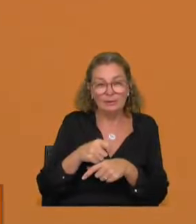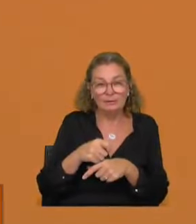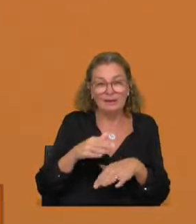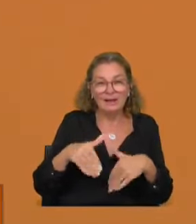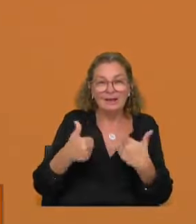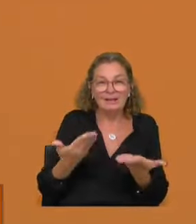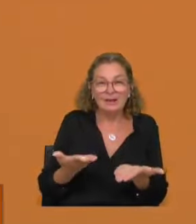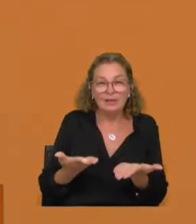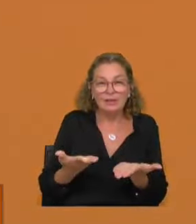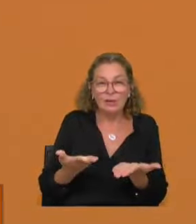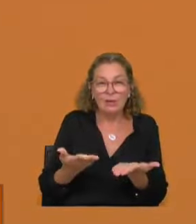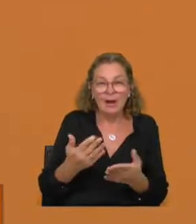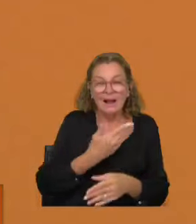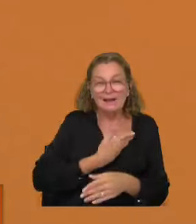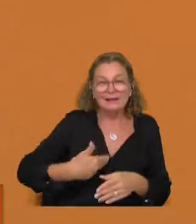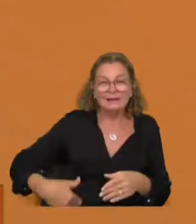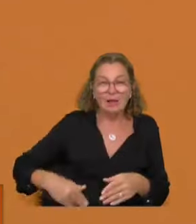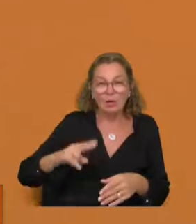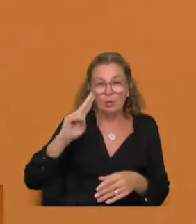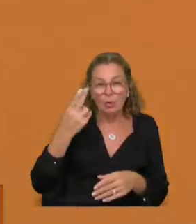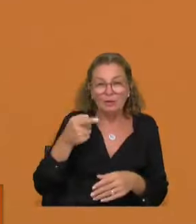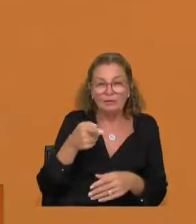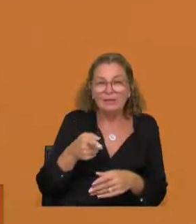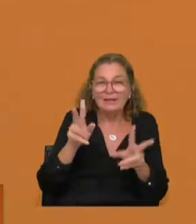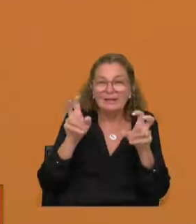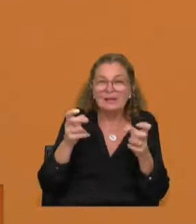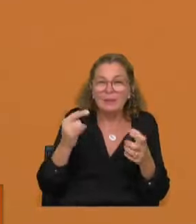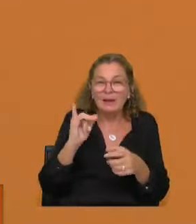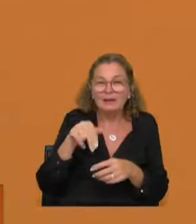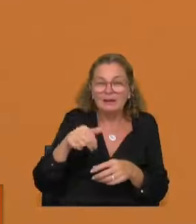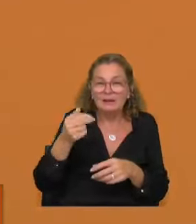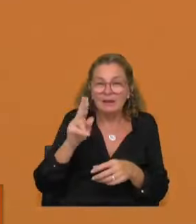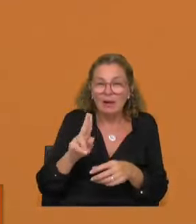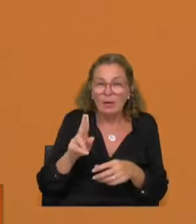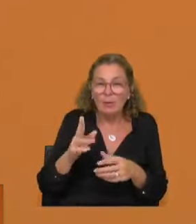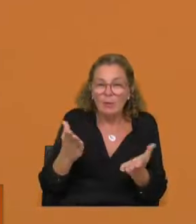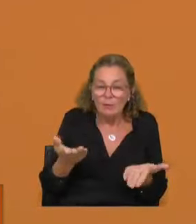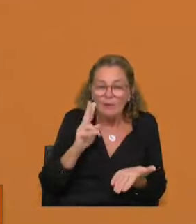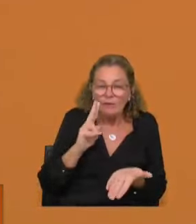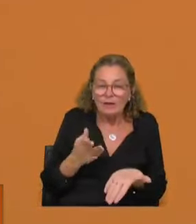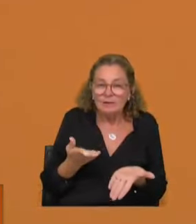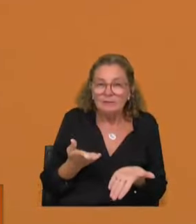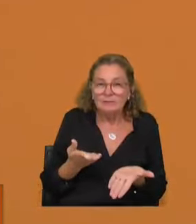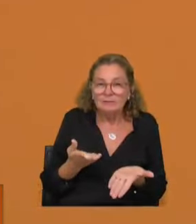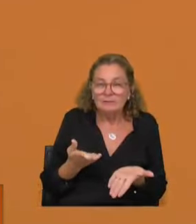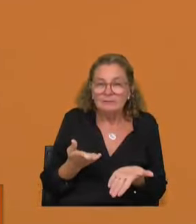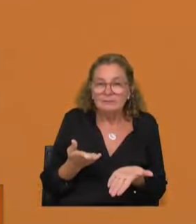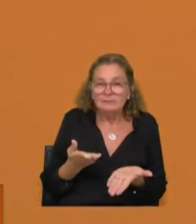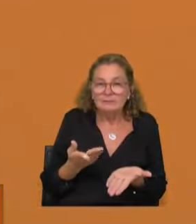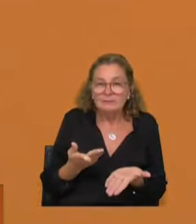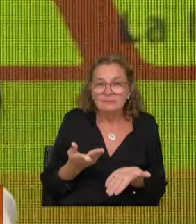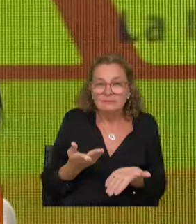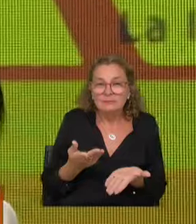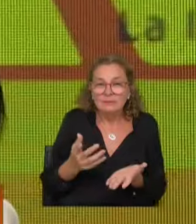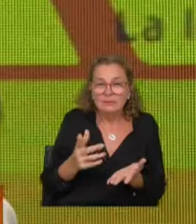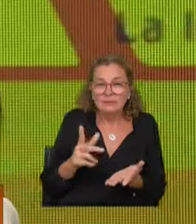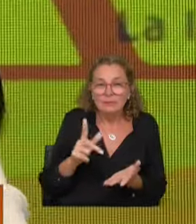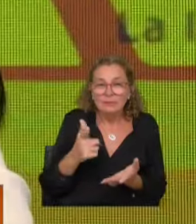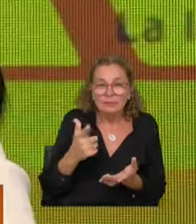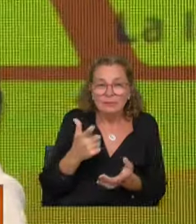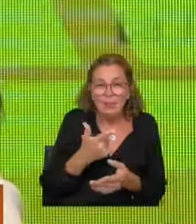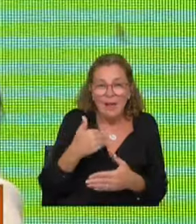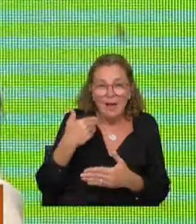se le hizo al estado uruguayo con respecto a eso inau cómo ha podido viabilizar eso Ah No lamentablemente no han habido avances